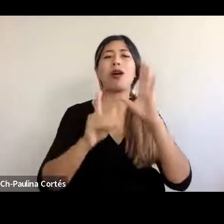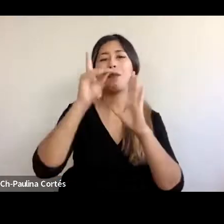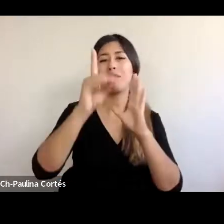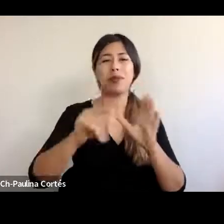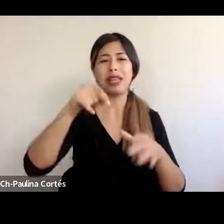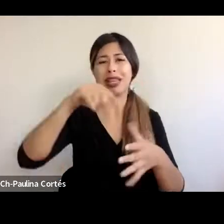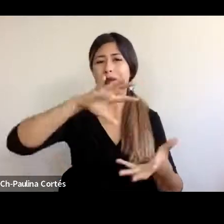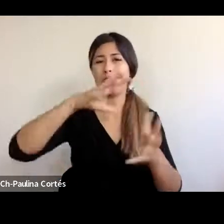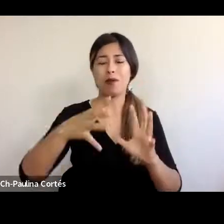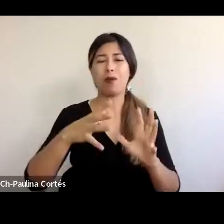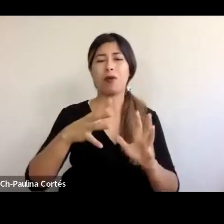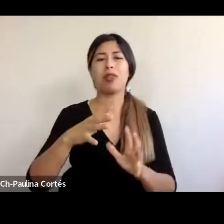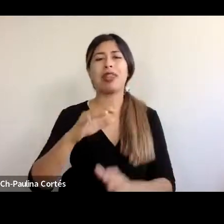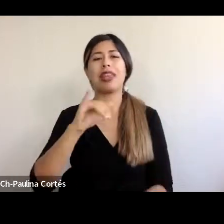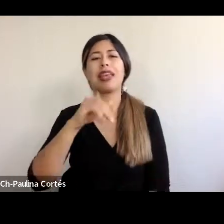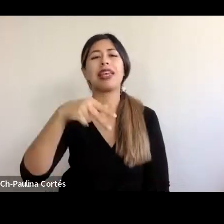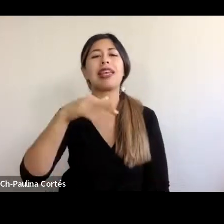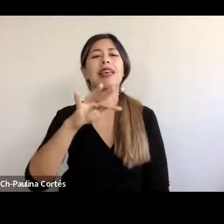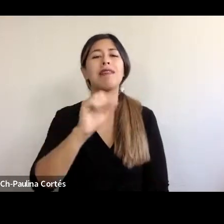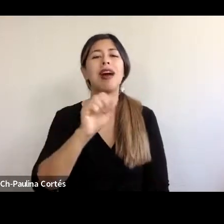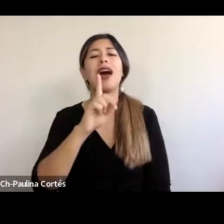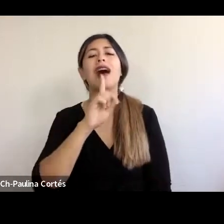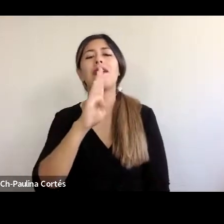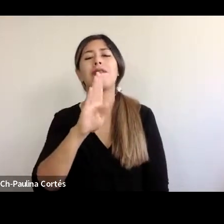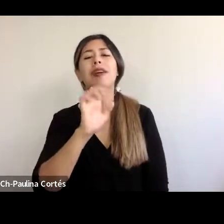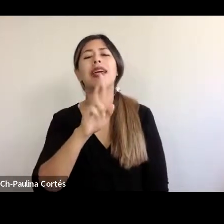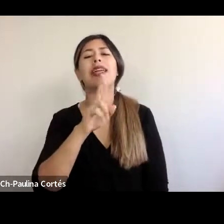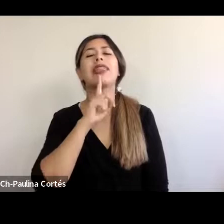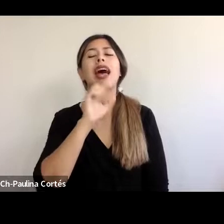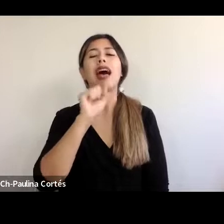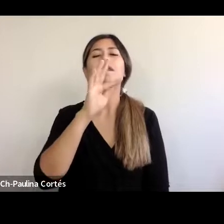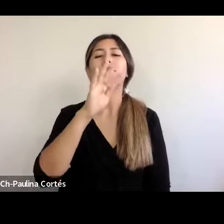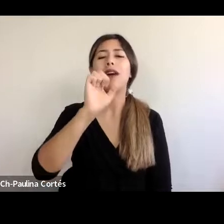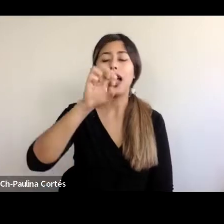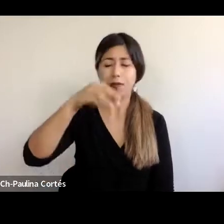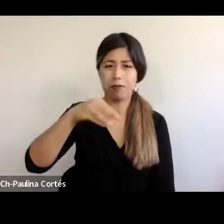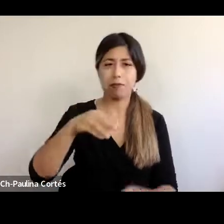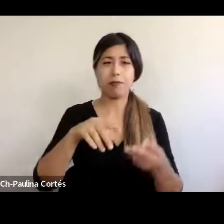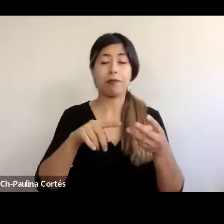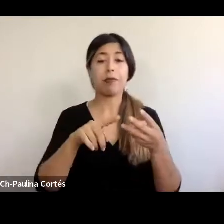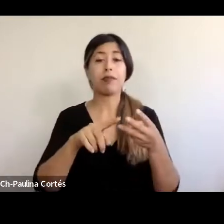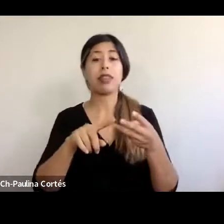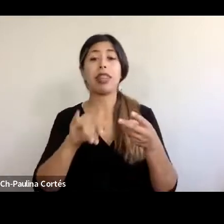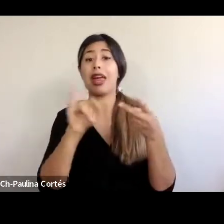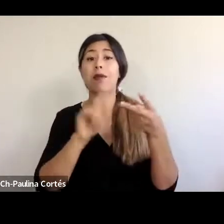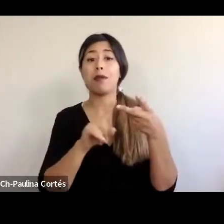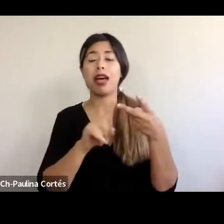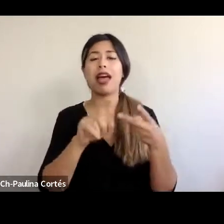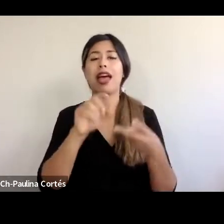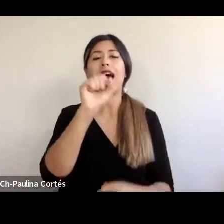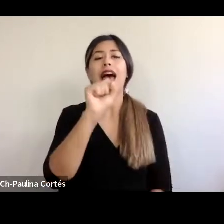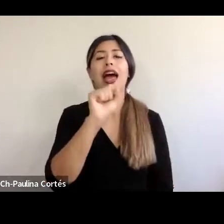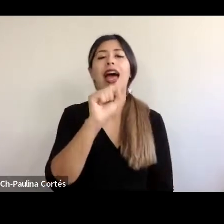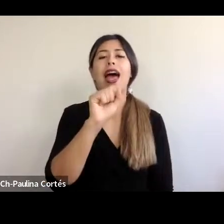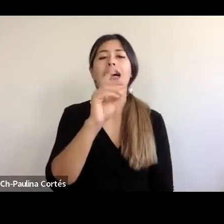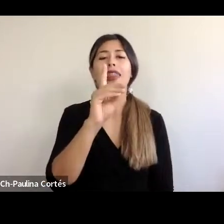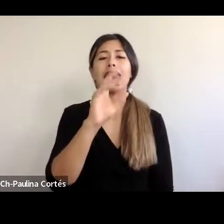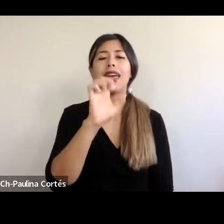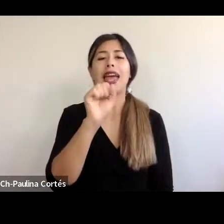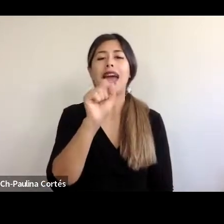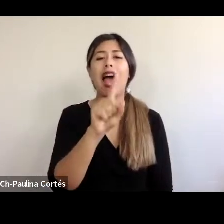el ITFA Bertafan. Tiene después una película llamada Habeas Corpus sobre el rol de la Vicaría